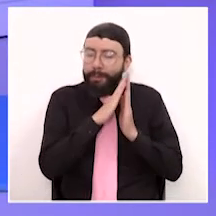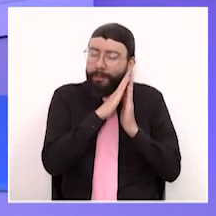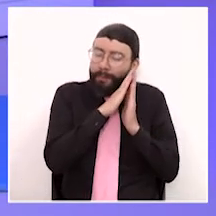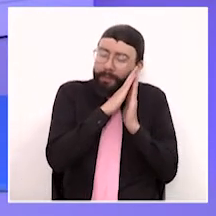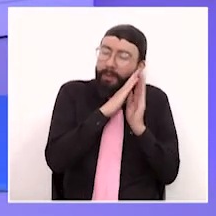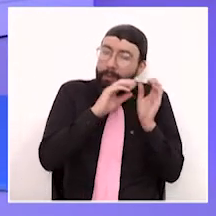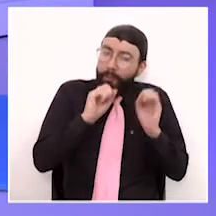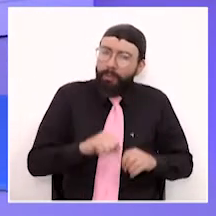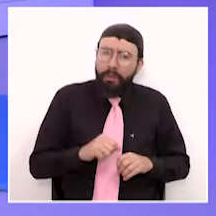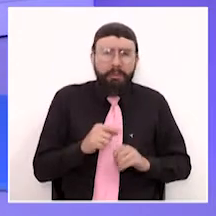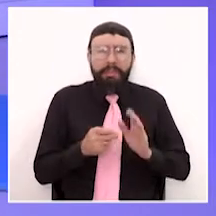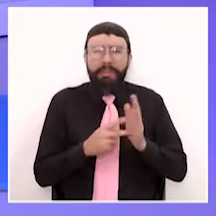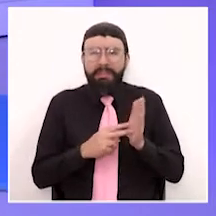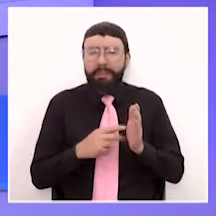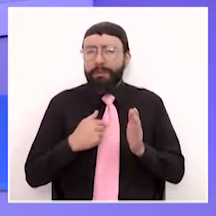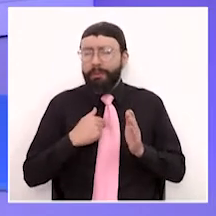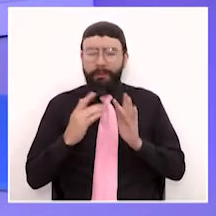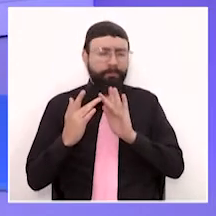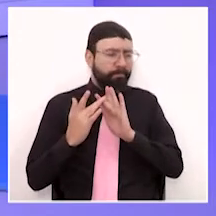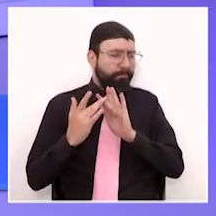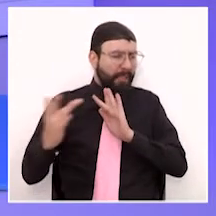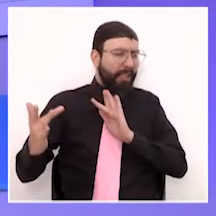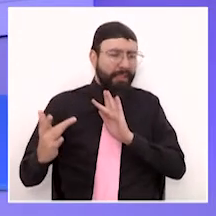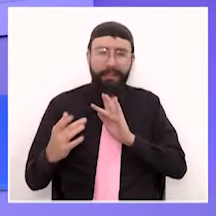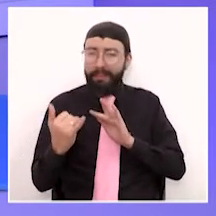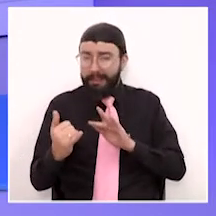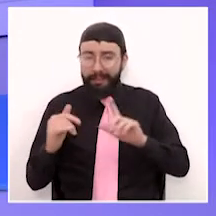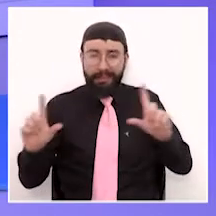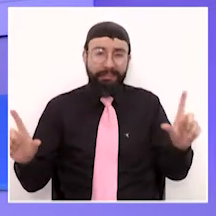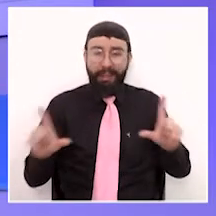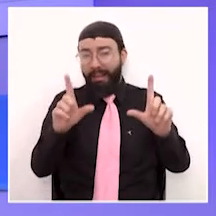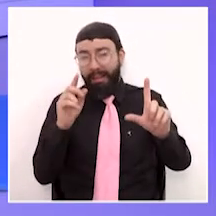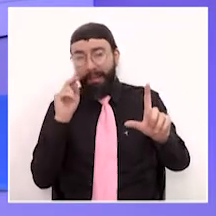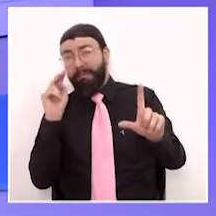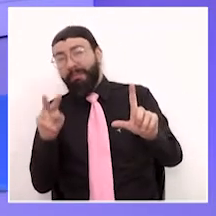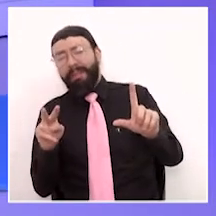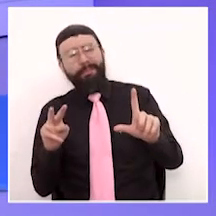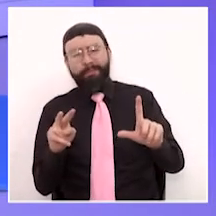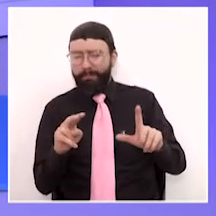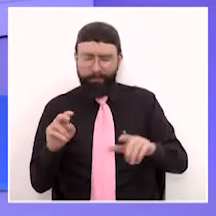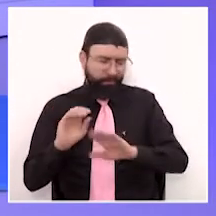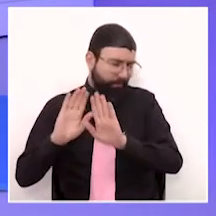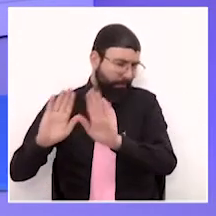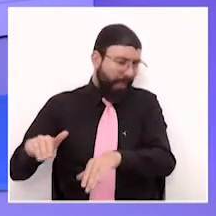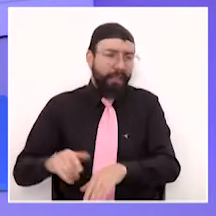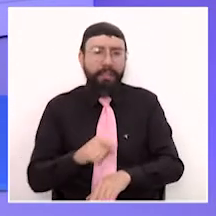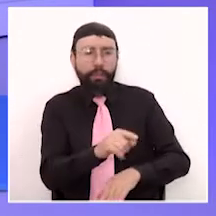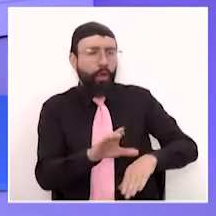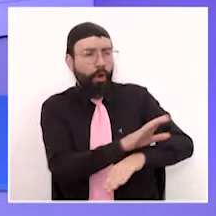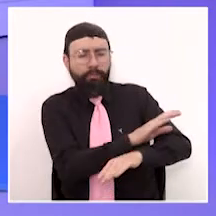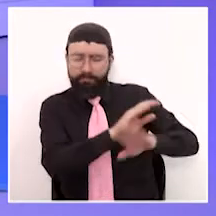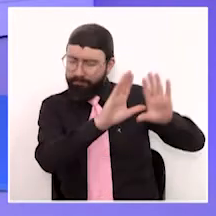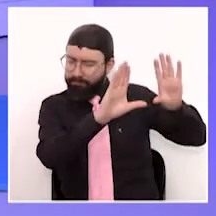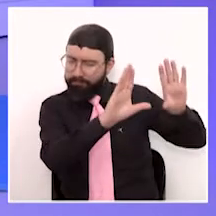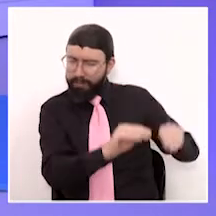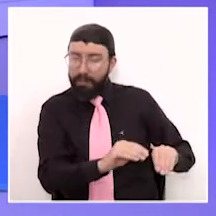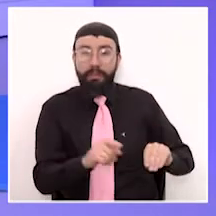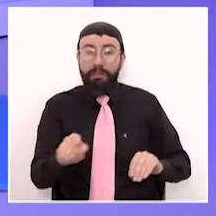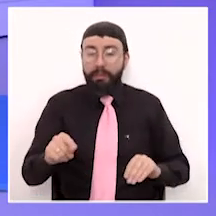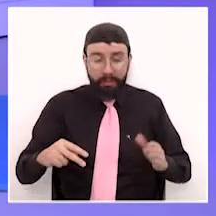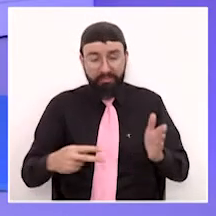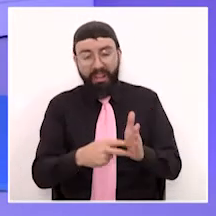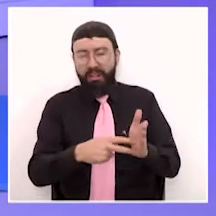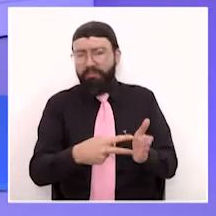Esto implica desconectarnos de todos los aparatos electrónicos, desconectar los televisores y tratar